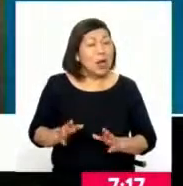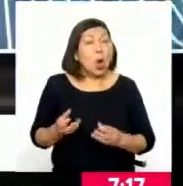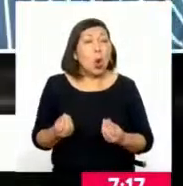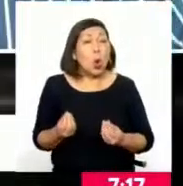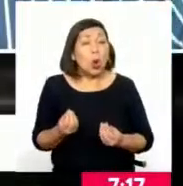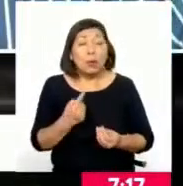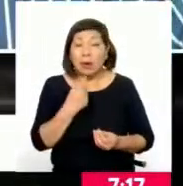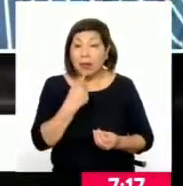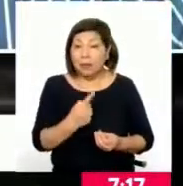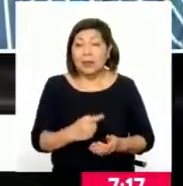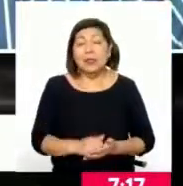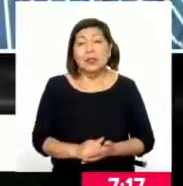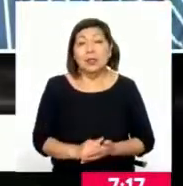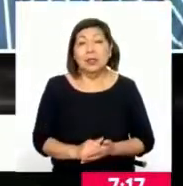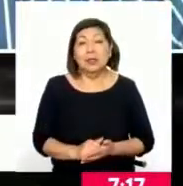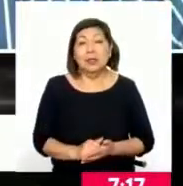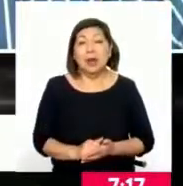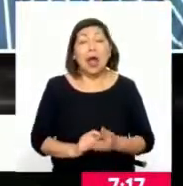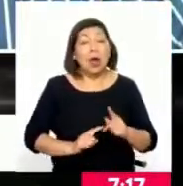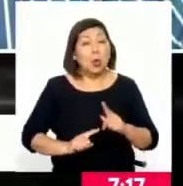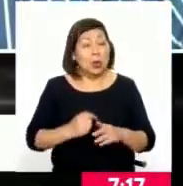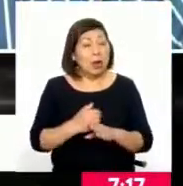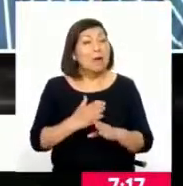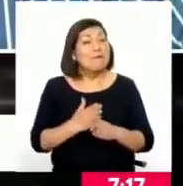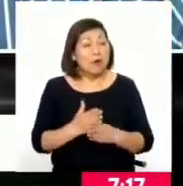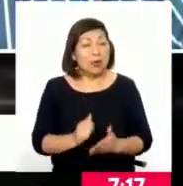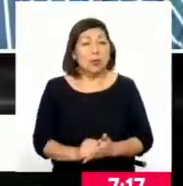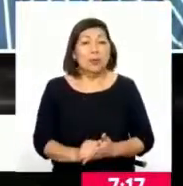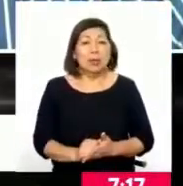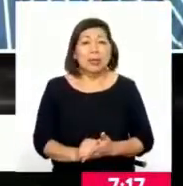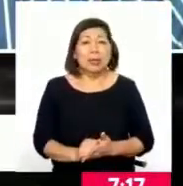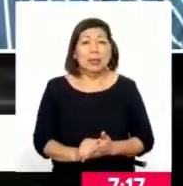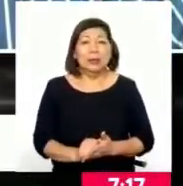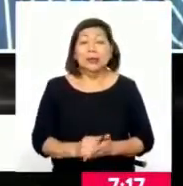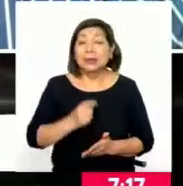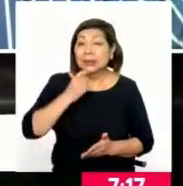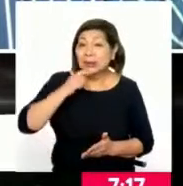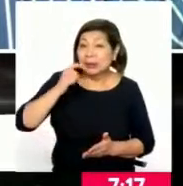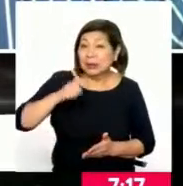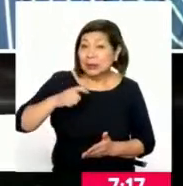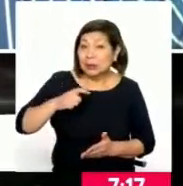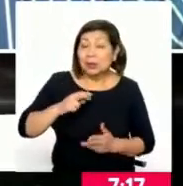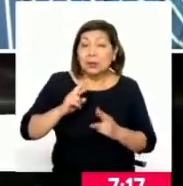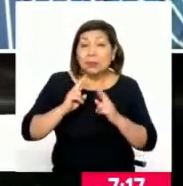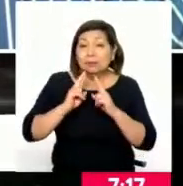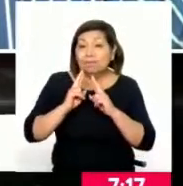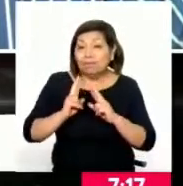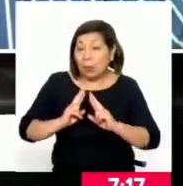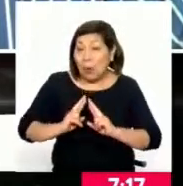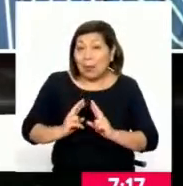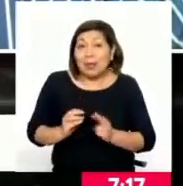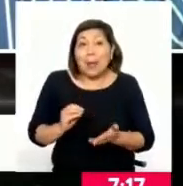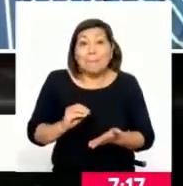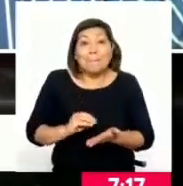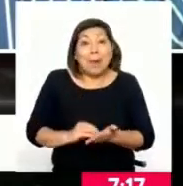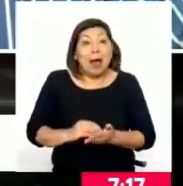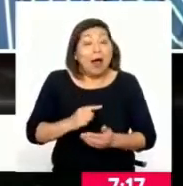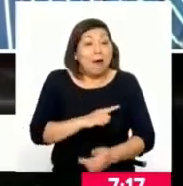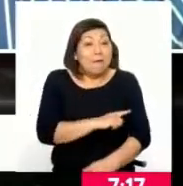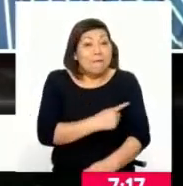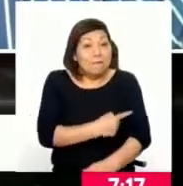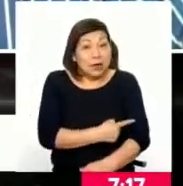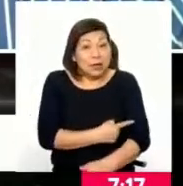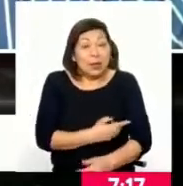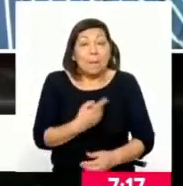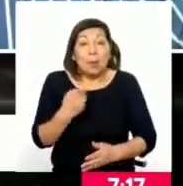como les han indicado, ¿va de alguna manera a necesitar una respuesta con mayor fuerza,